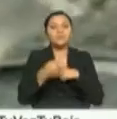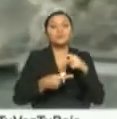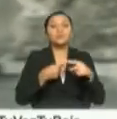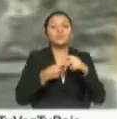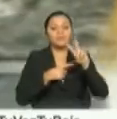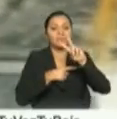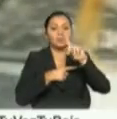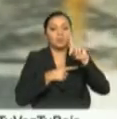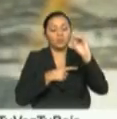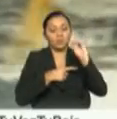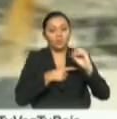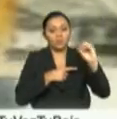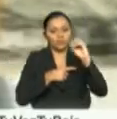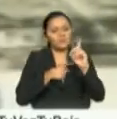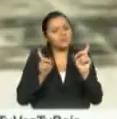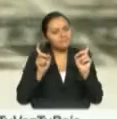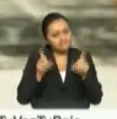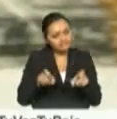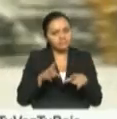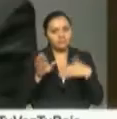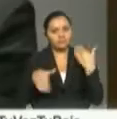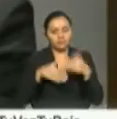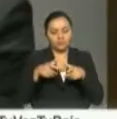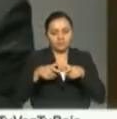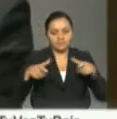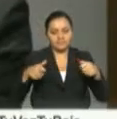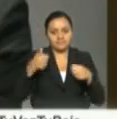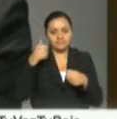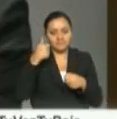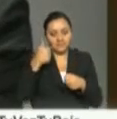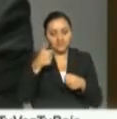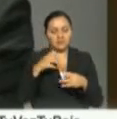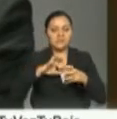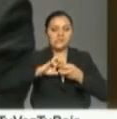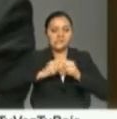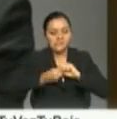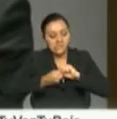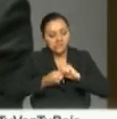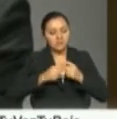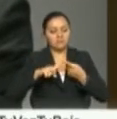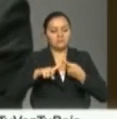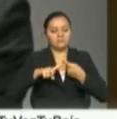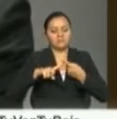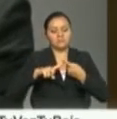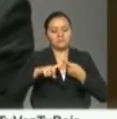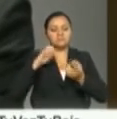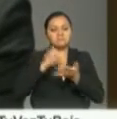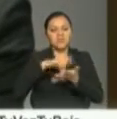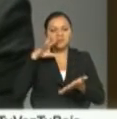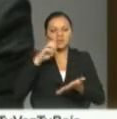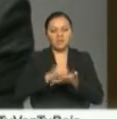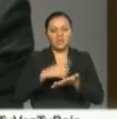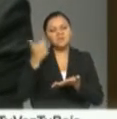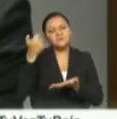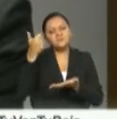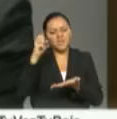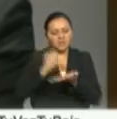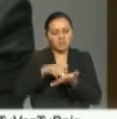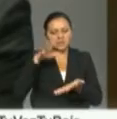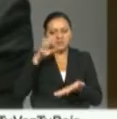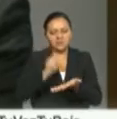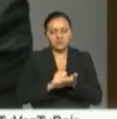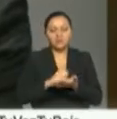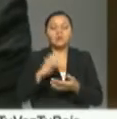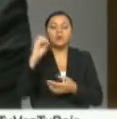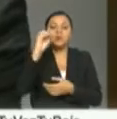octubre deberán estar en este estado. Pueden estar arrugados, con algunas manchas en su superficie,